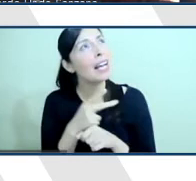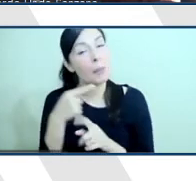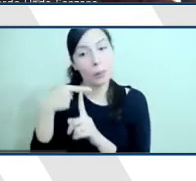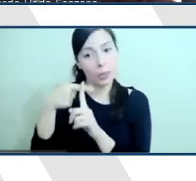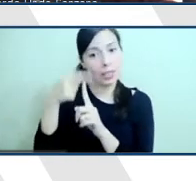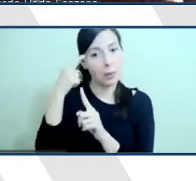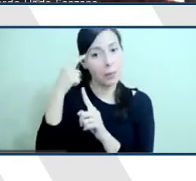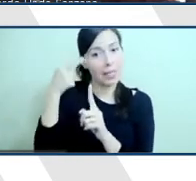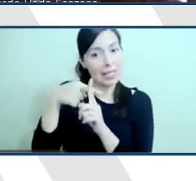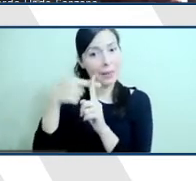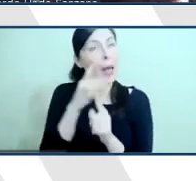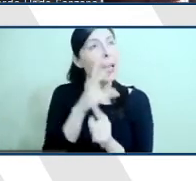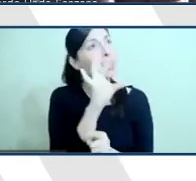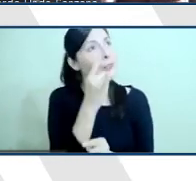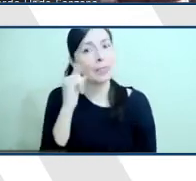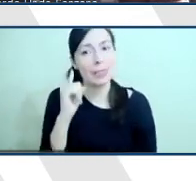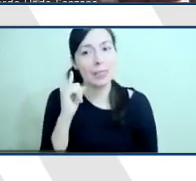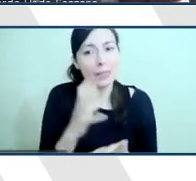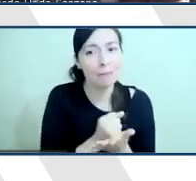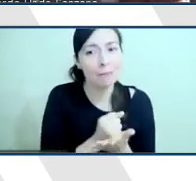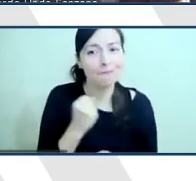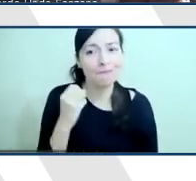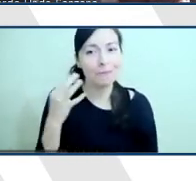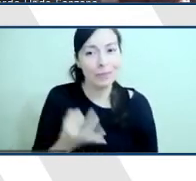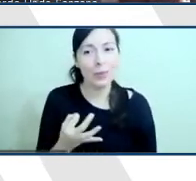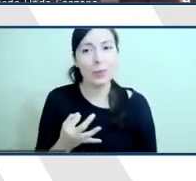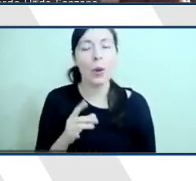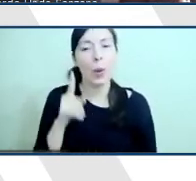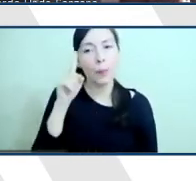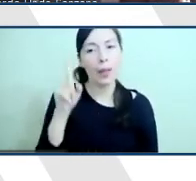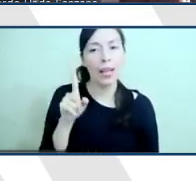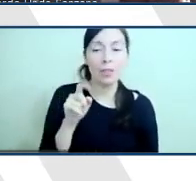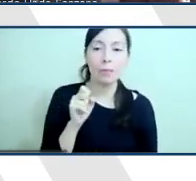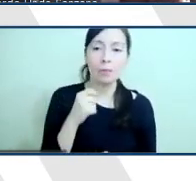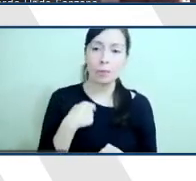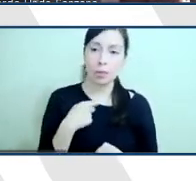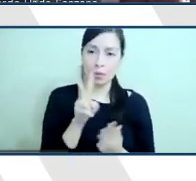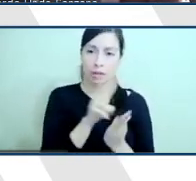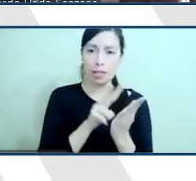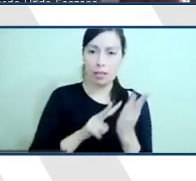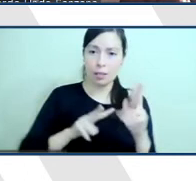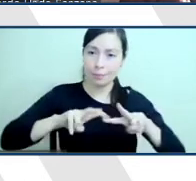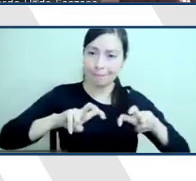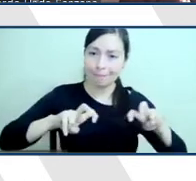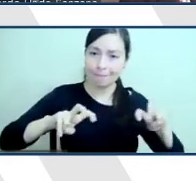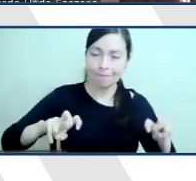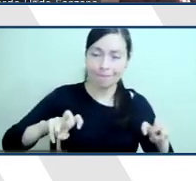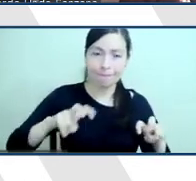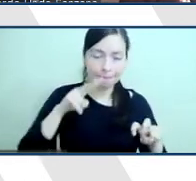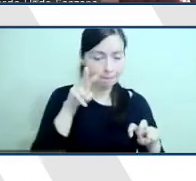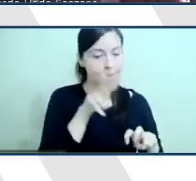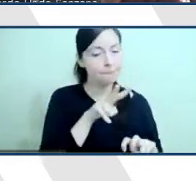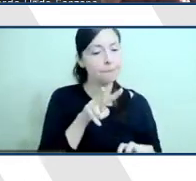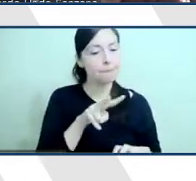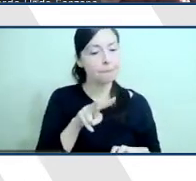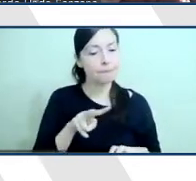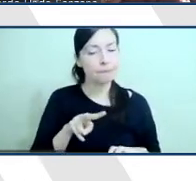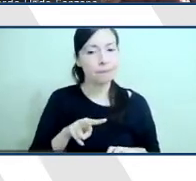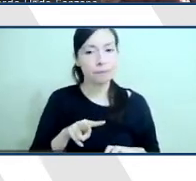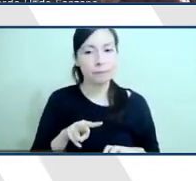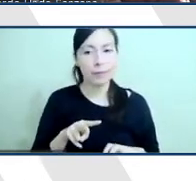de que iban a encontrar algo, pero me parece, leyendo las investigaciones de la época, que estaban haciendo